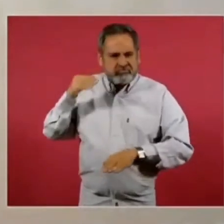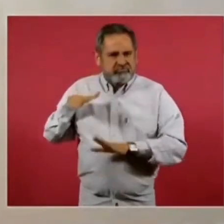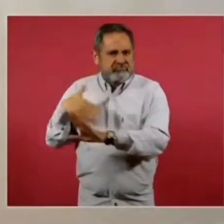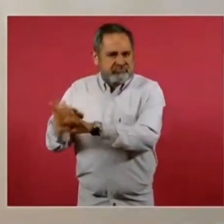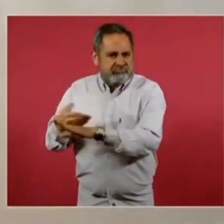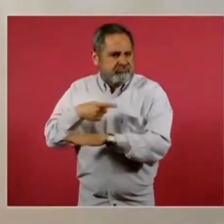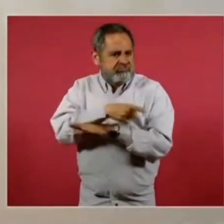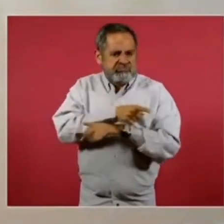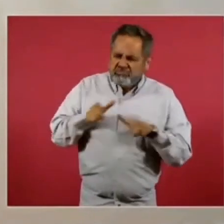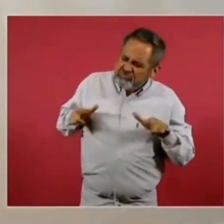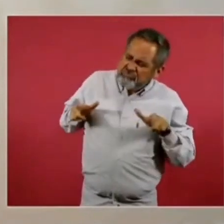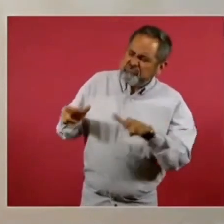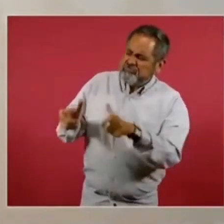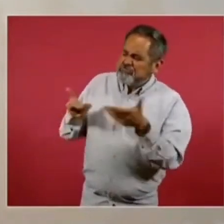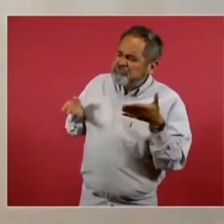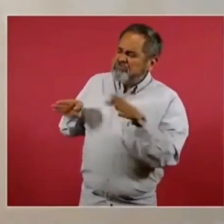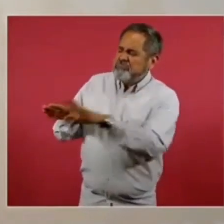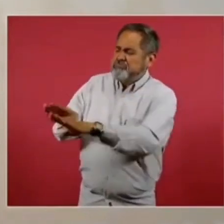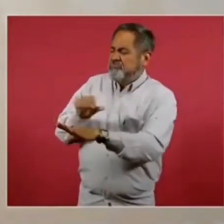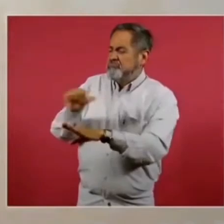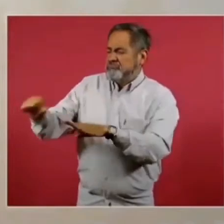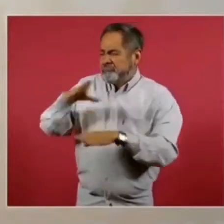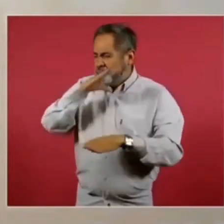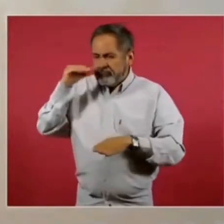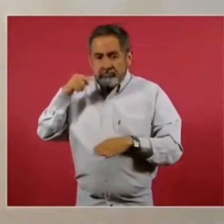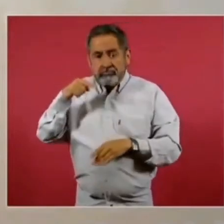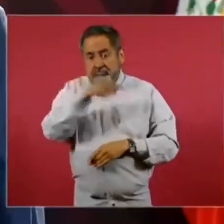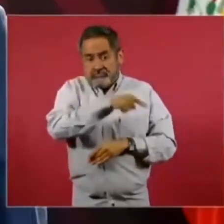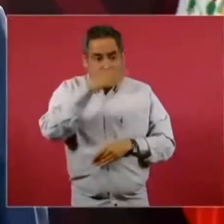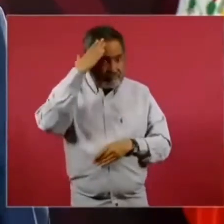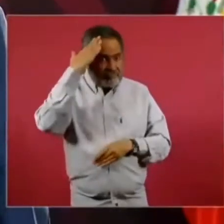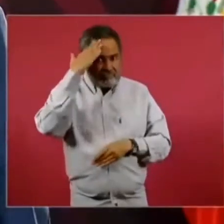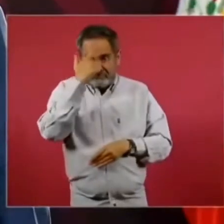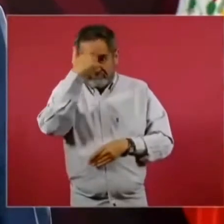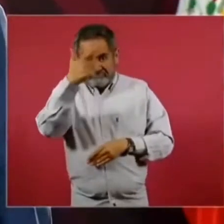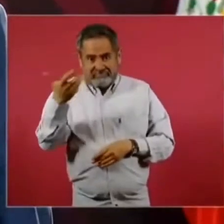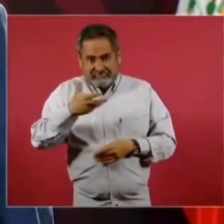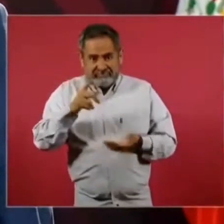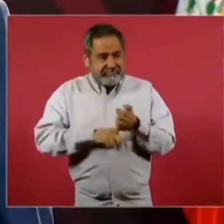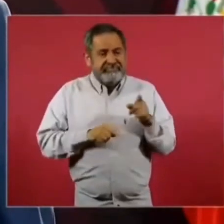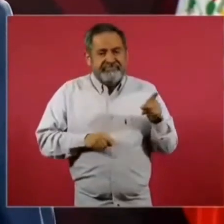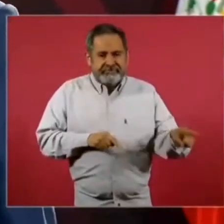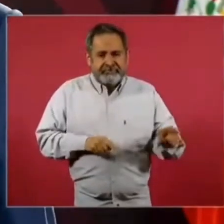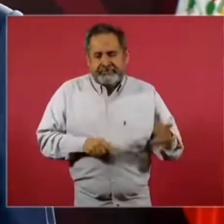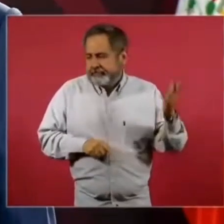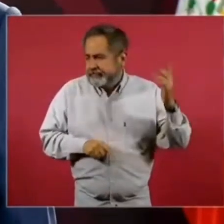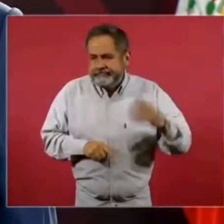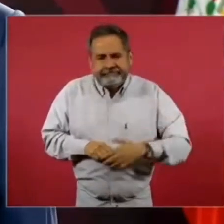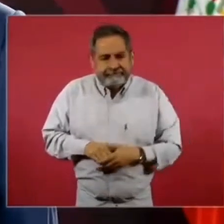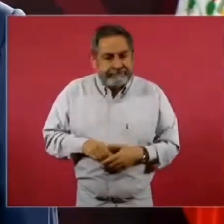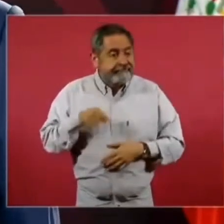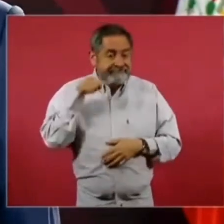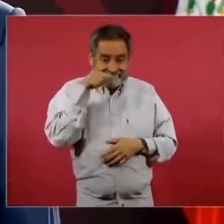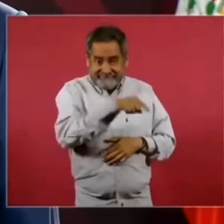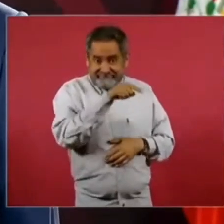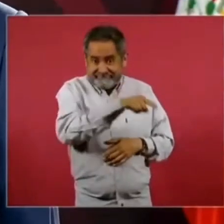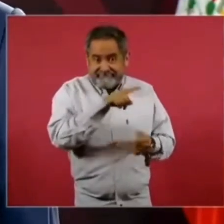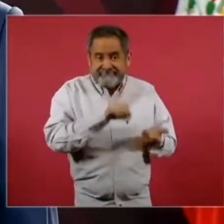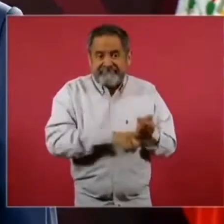bloqueo a Cuba o uno de los principales promotores del bloqueo a Cuba y eso lo ha